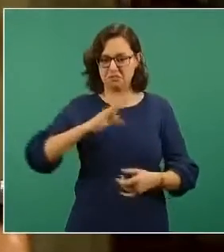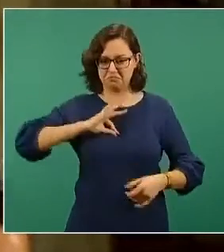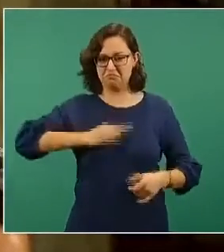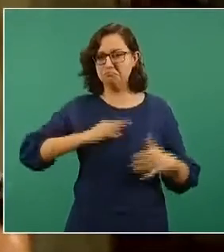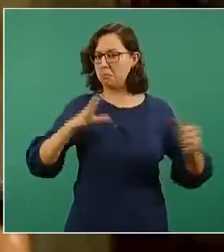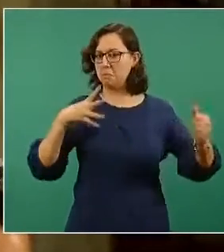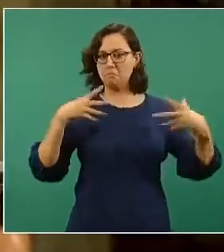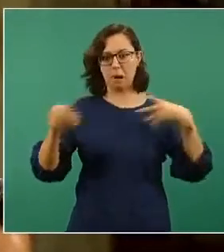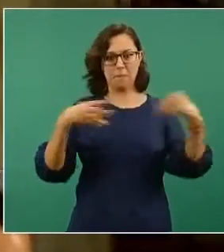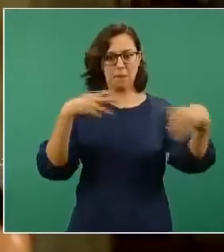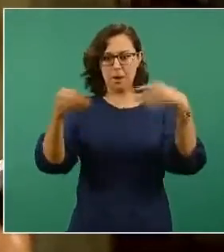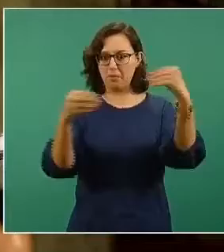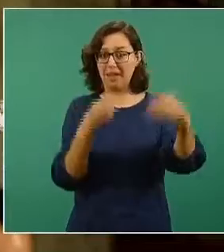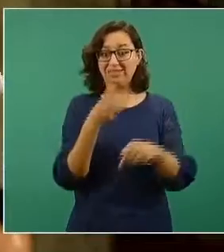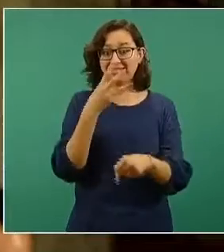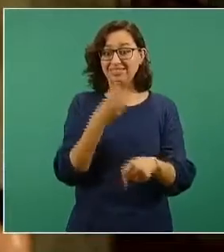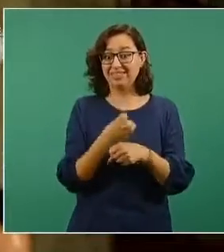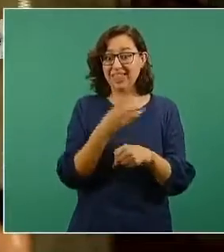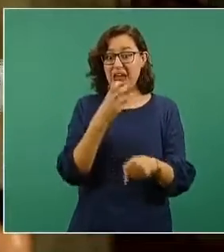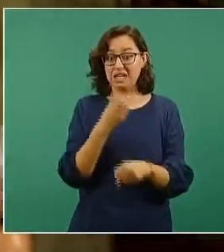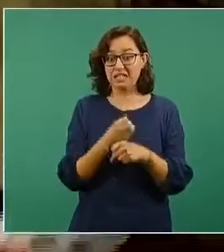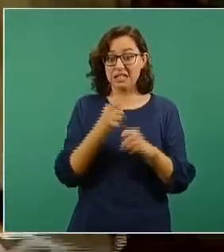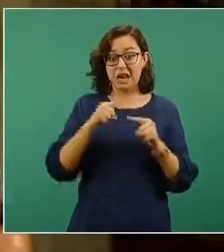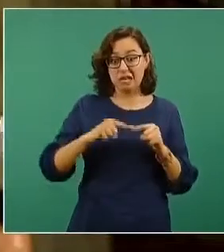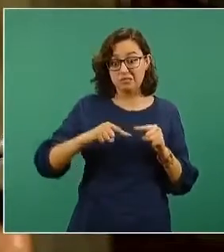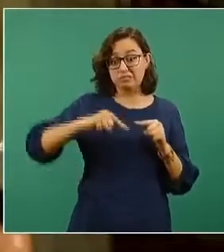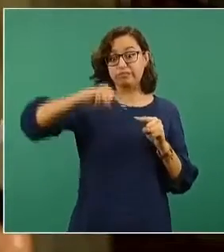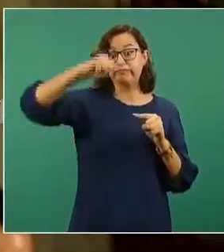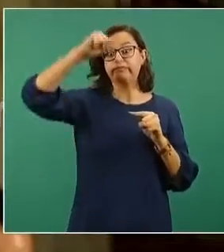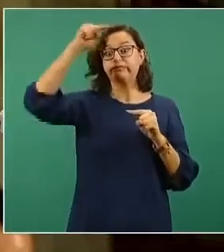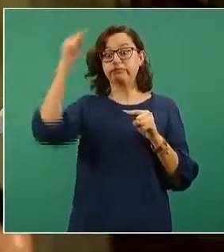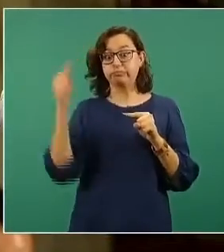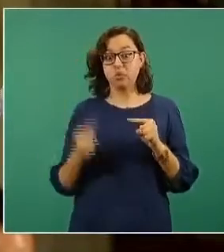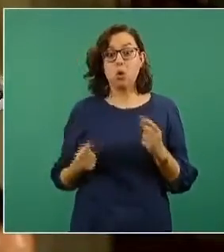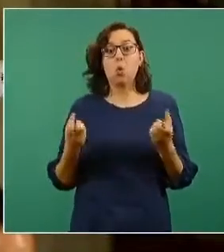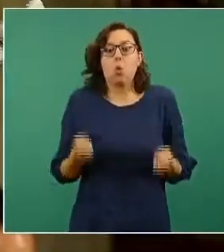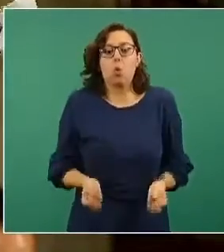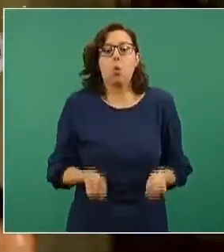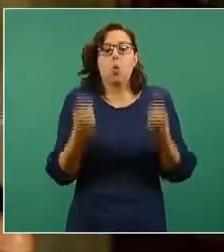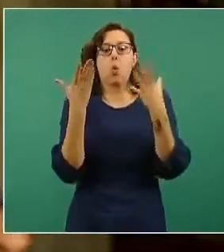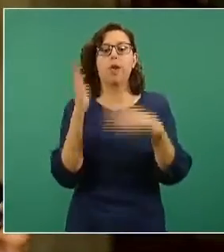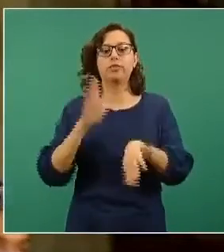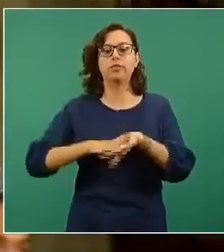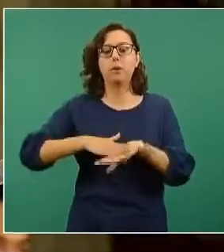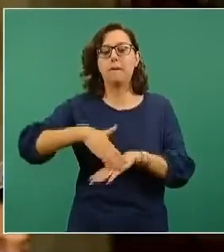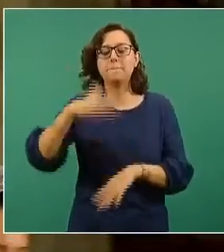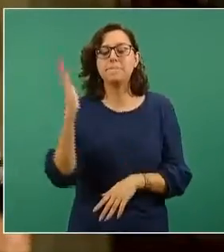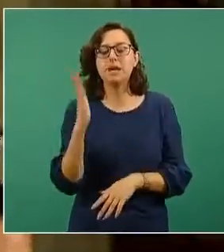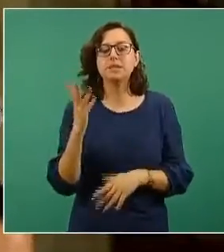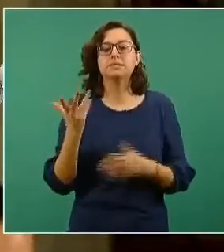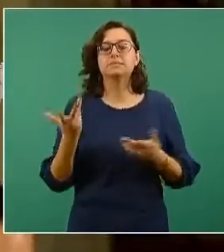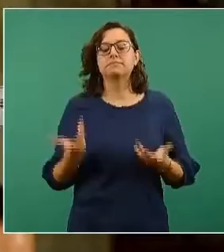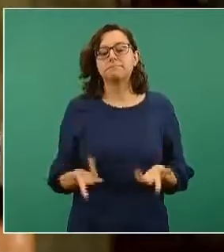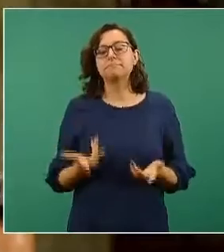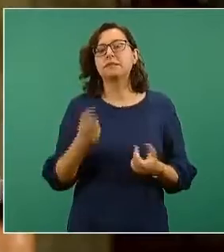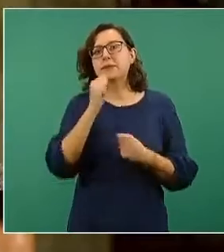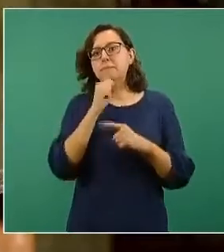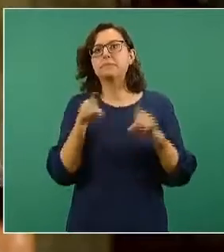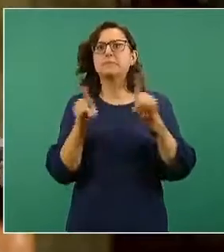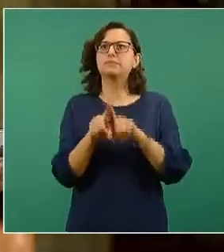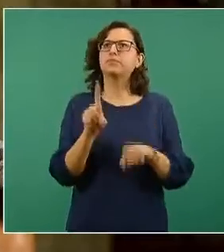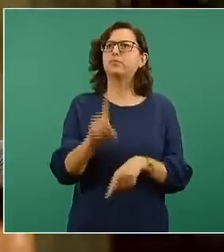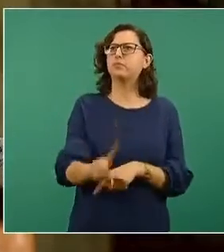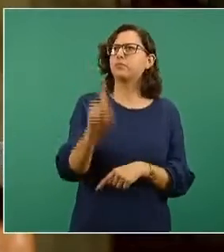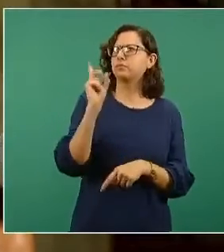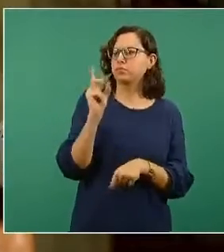como se viene, el único tema es de qué magnitud va a ser, y después el planteamiento del domingo del doctor Alomía, que